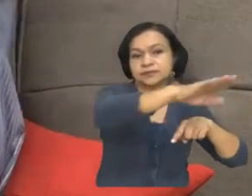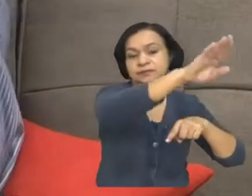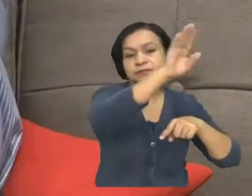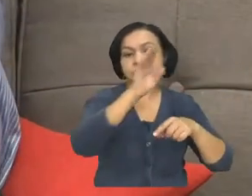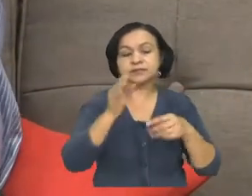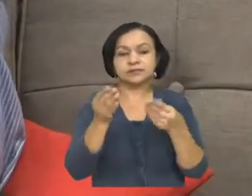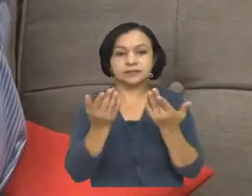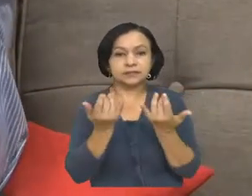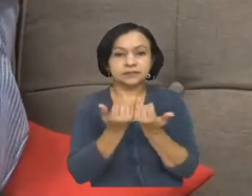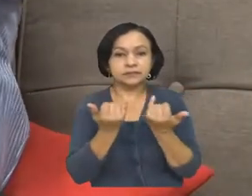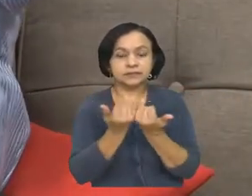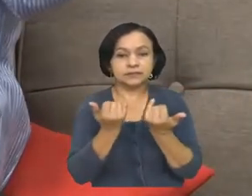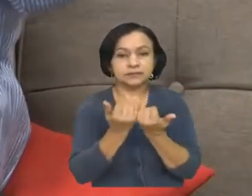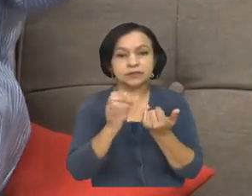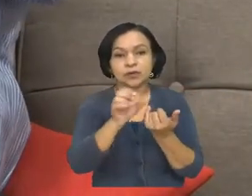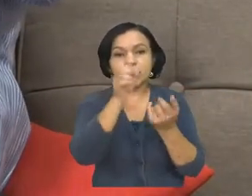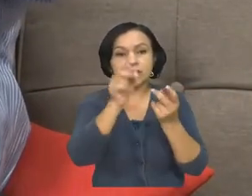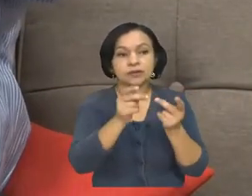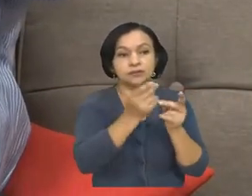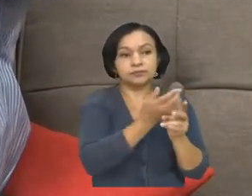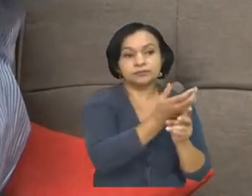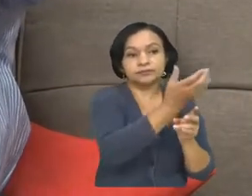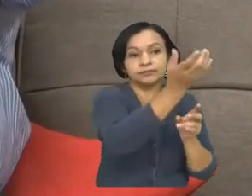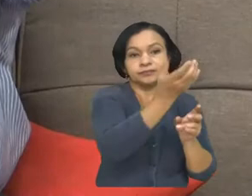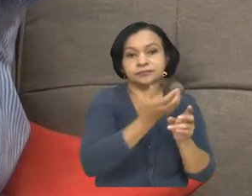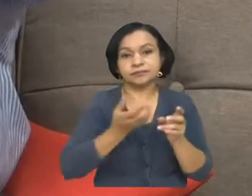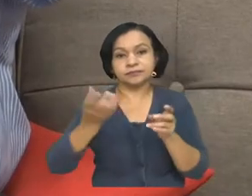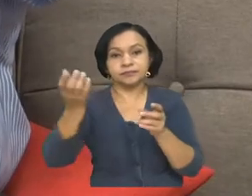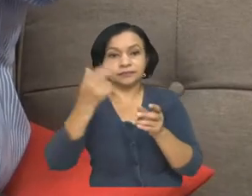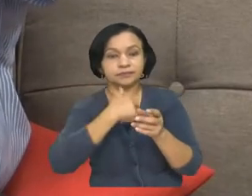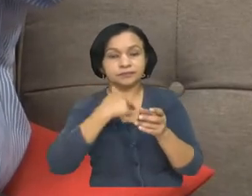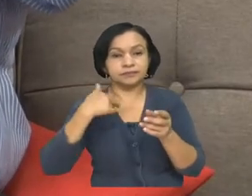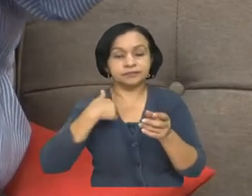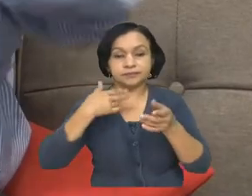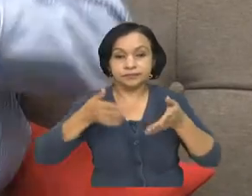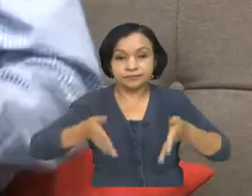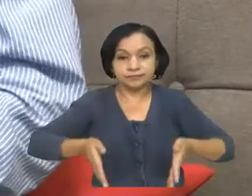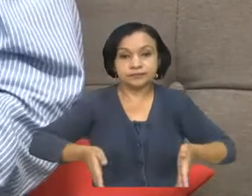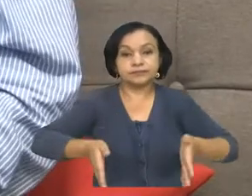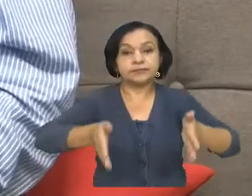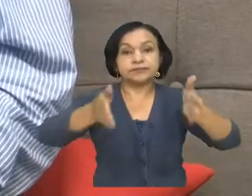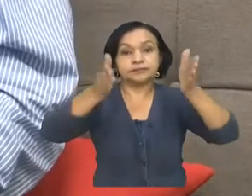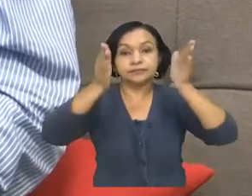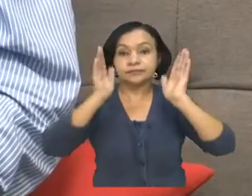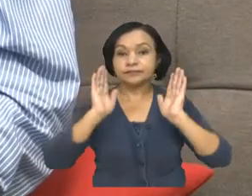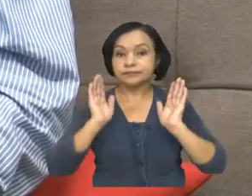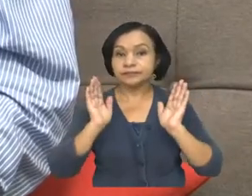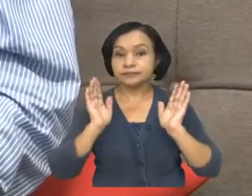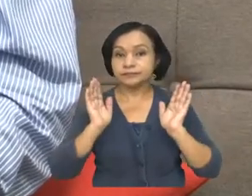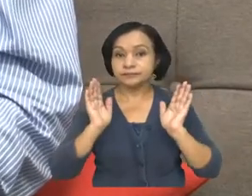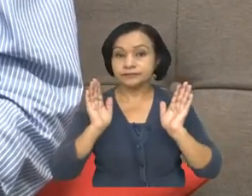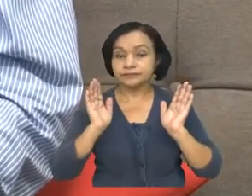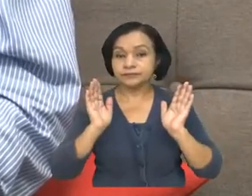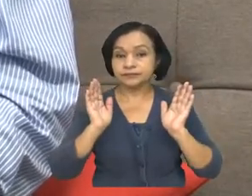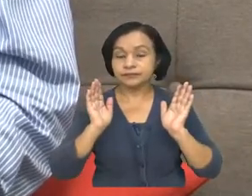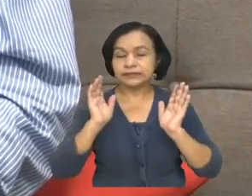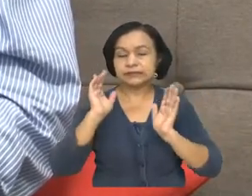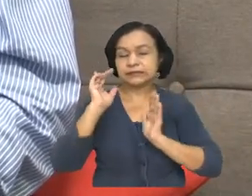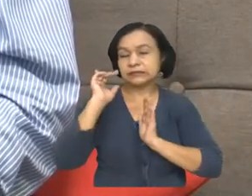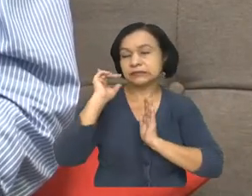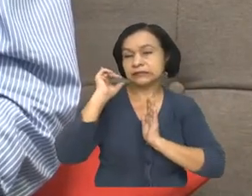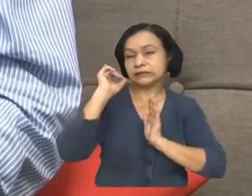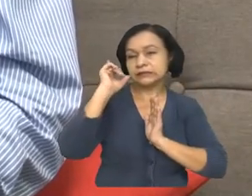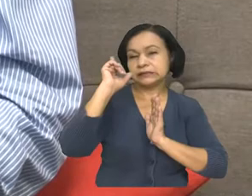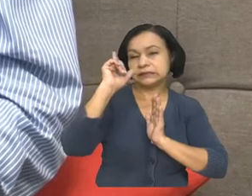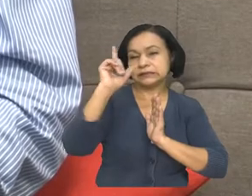muchos siguieron por vereda. Y otro agarramos carretera. Entonces a esa hora, como estábamos todavía lejos, un poquito lejos